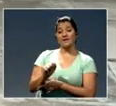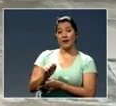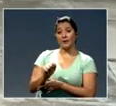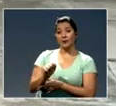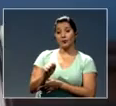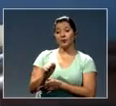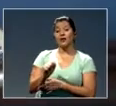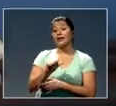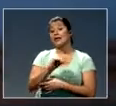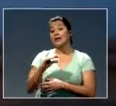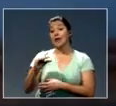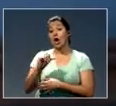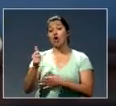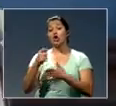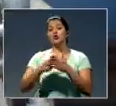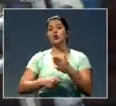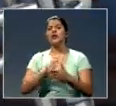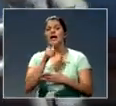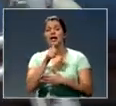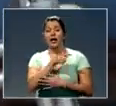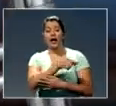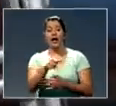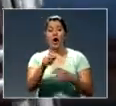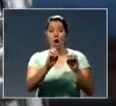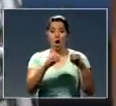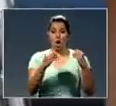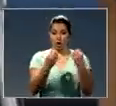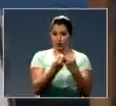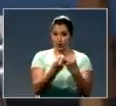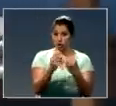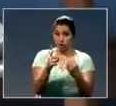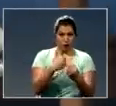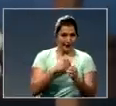otros tributos a las organizaciones que sin fines de